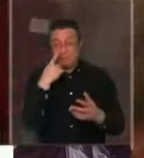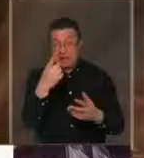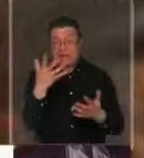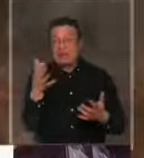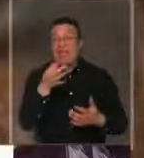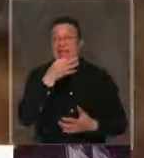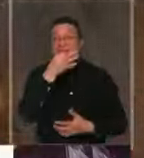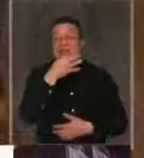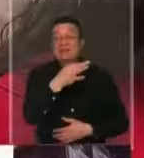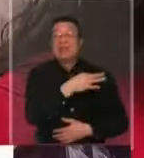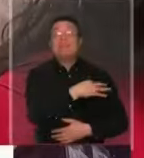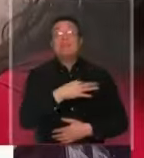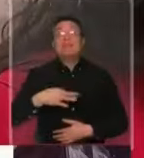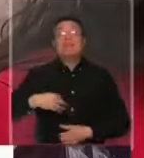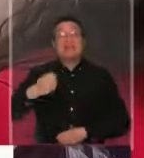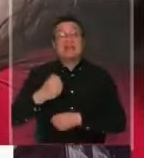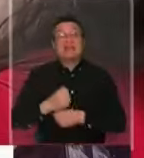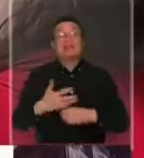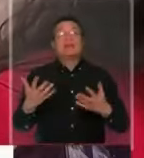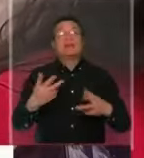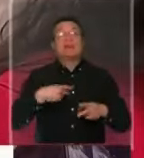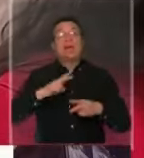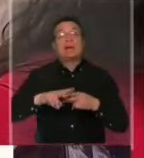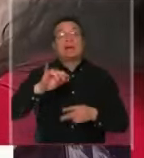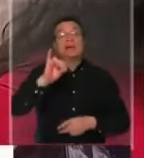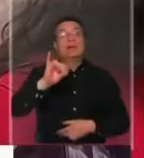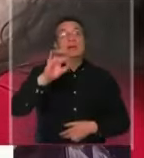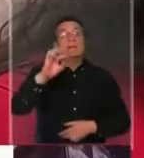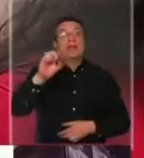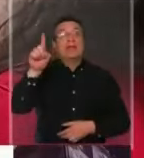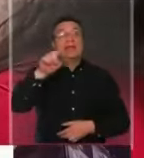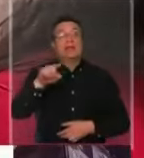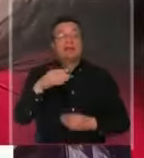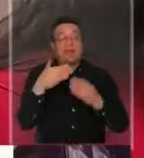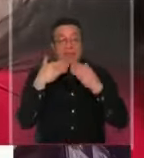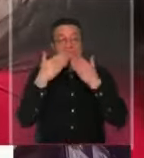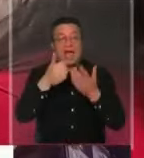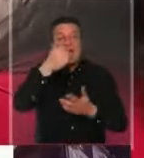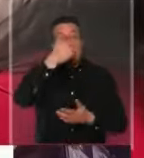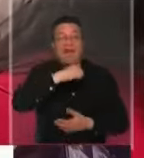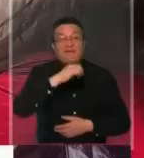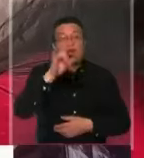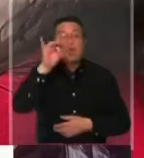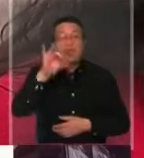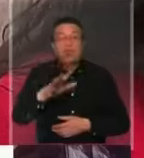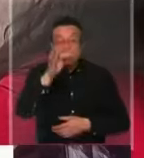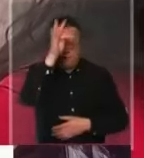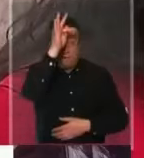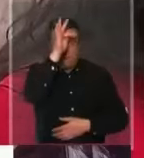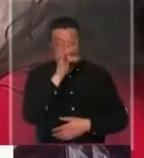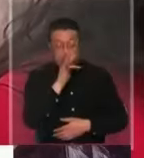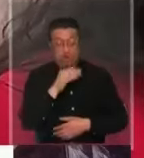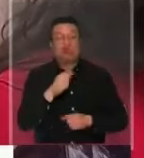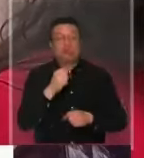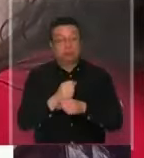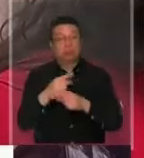la ministra del Trabajo. Lo que se hace en el IPS es entregar las claves únicas y los funcionarios se encuentran habilitados para